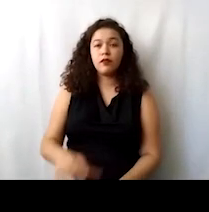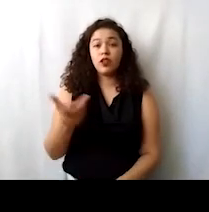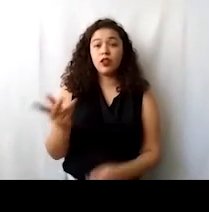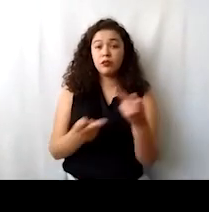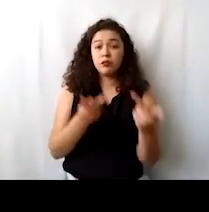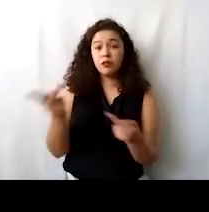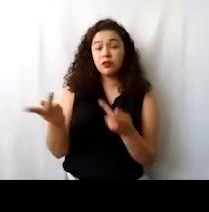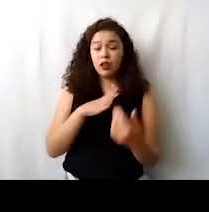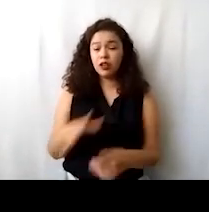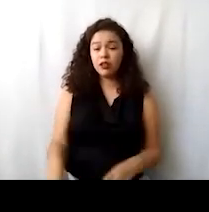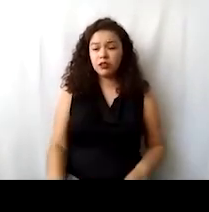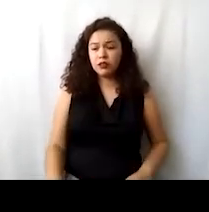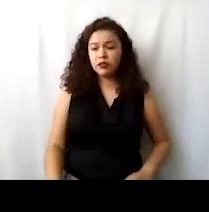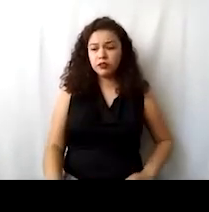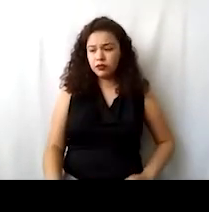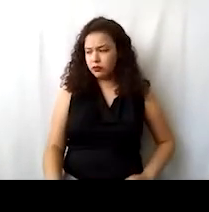ahí?